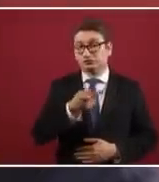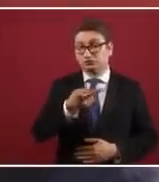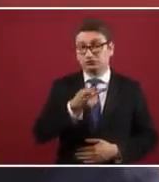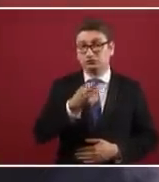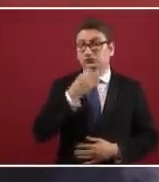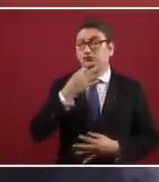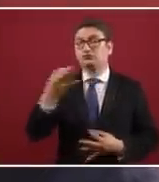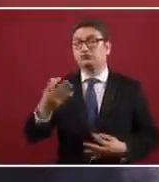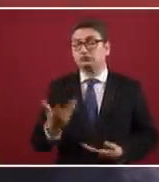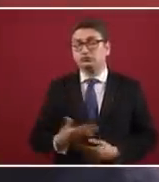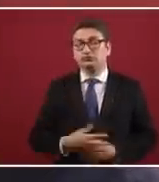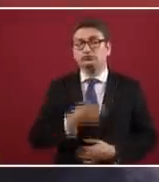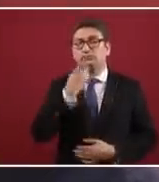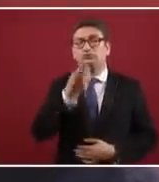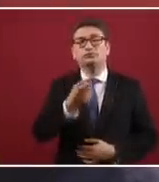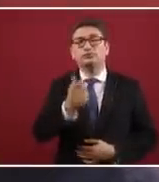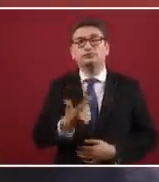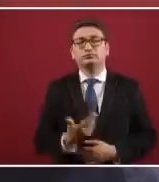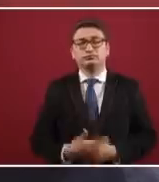Que